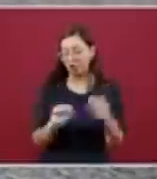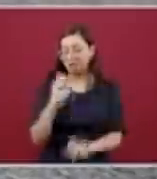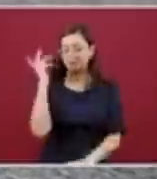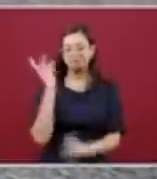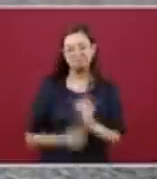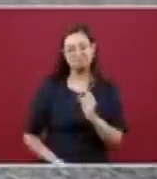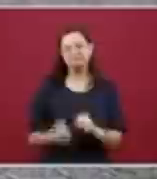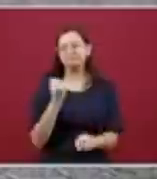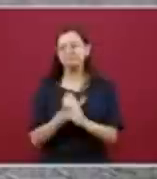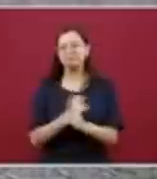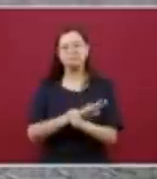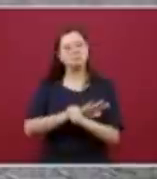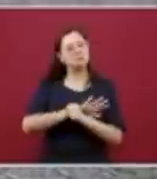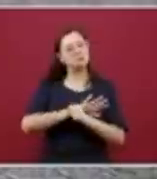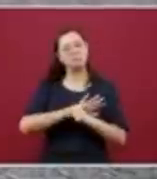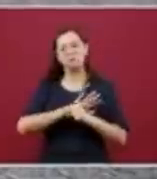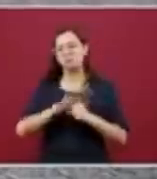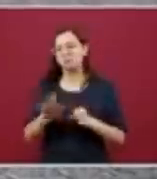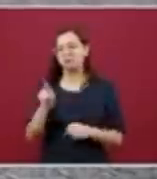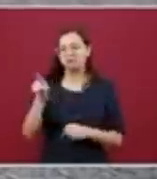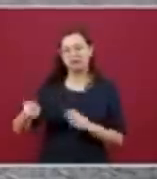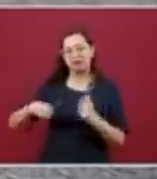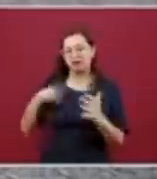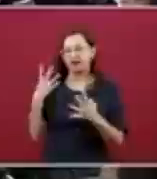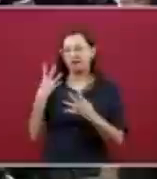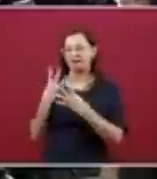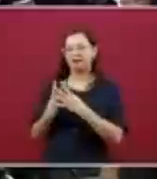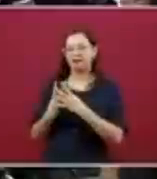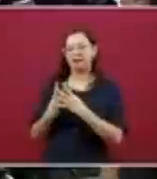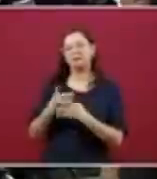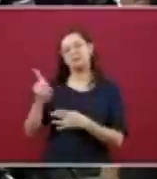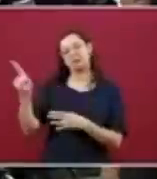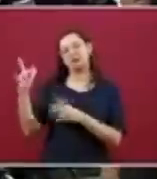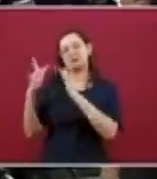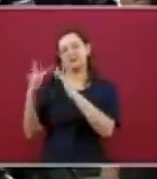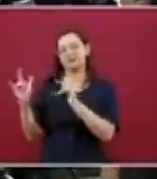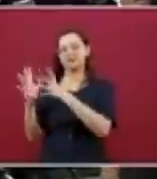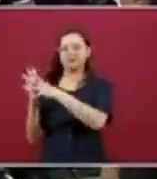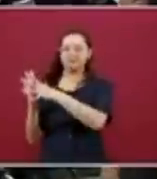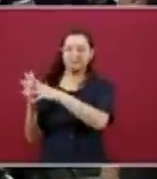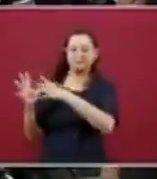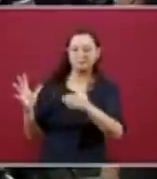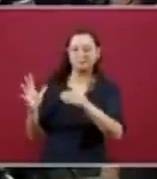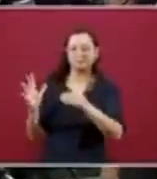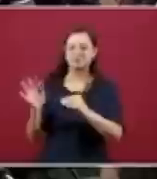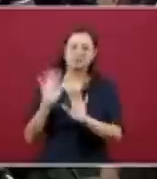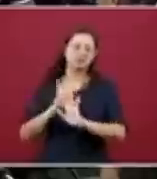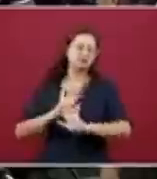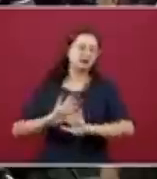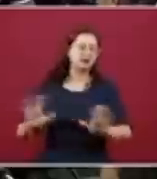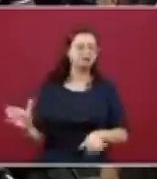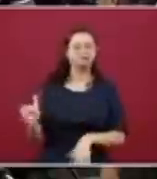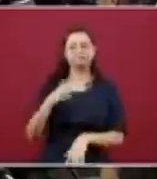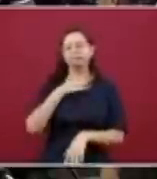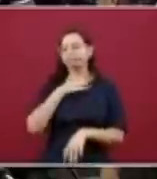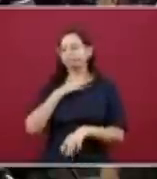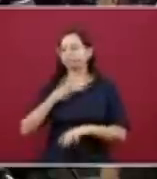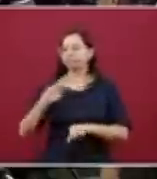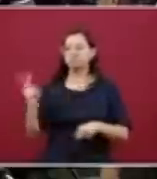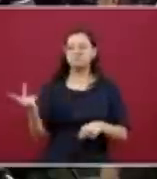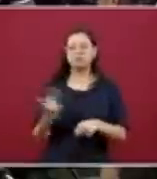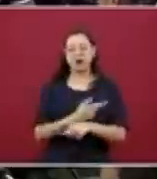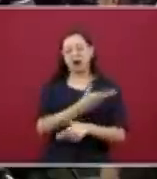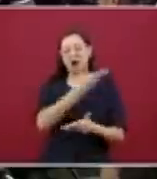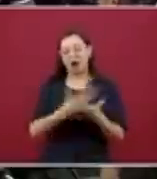lugares en un sistema carcelario de modelo francés que caducó y que hoy estamos en otra vertiente